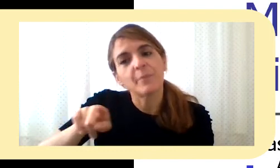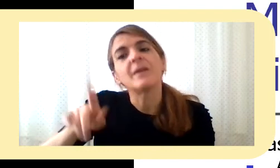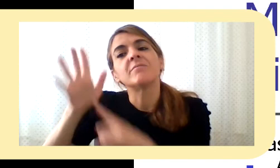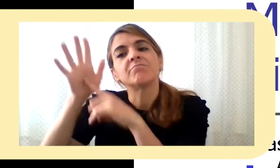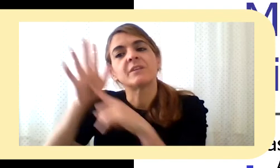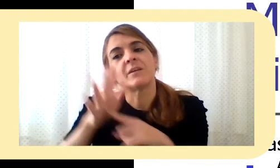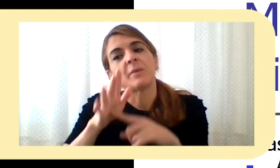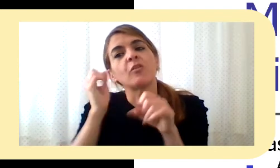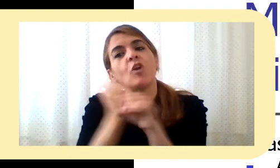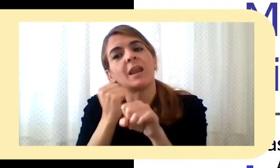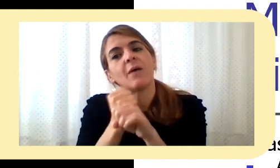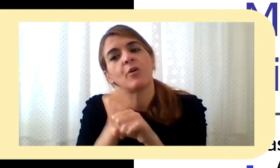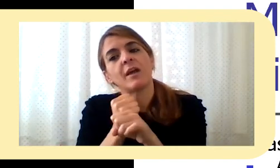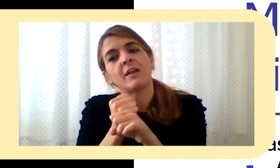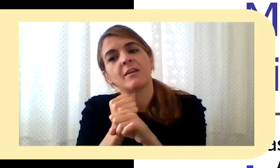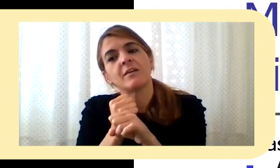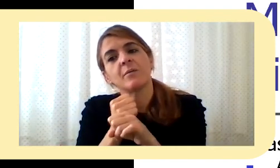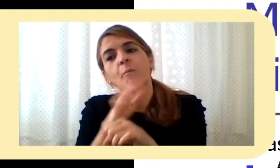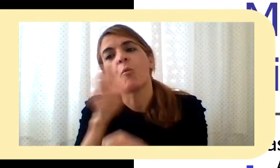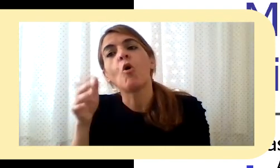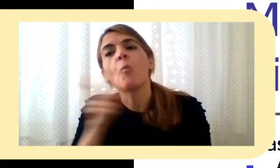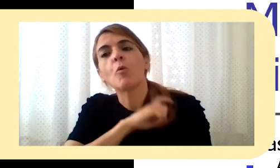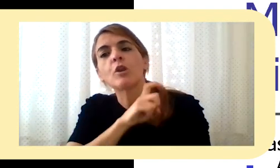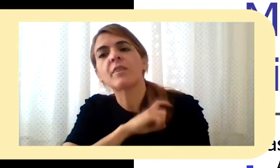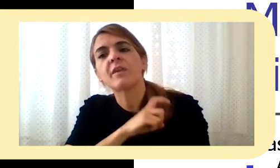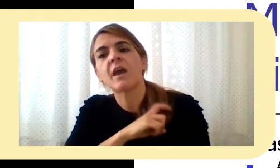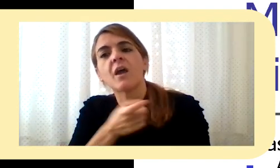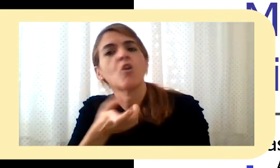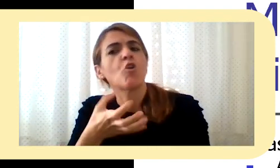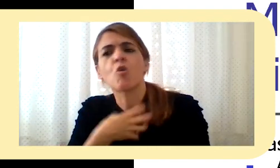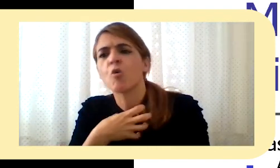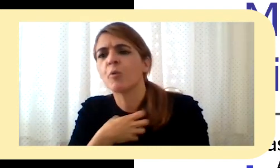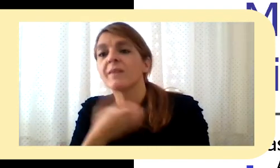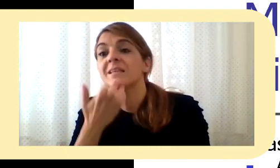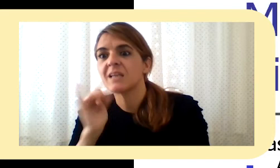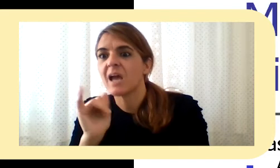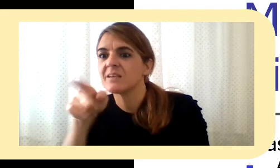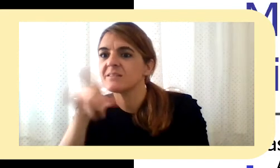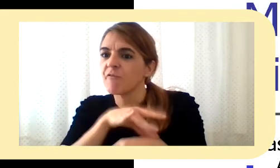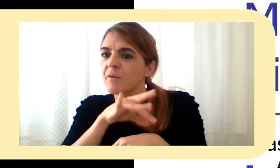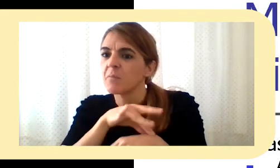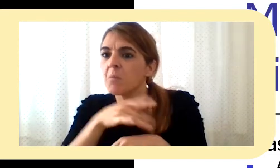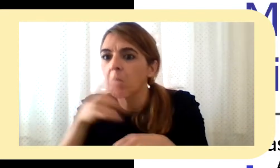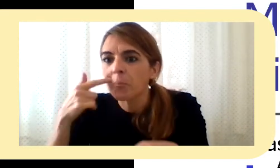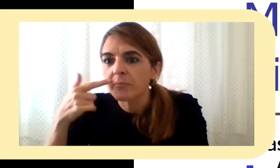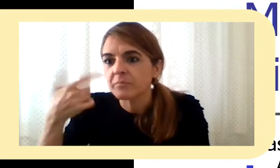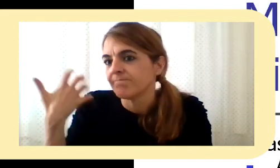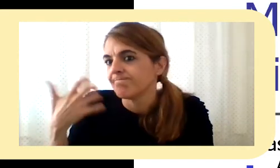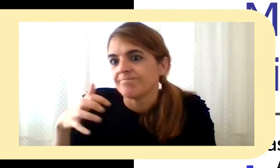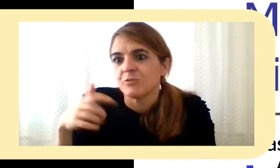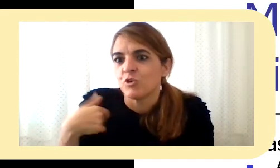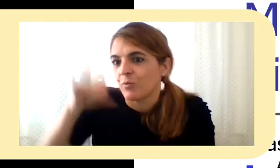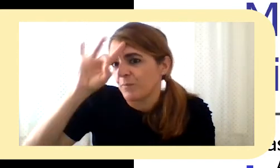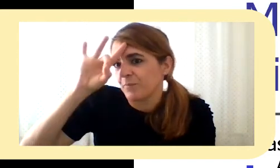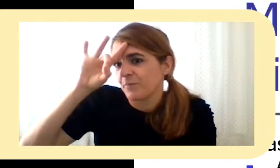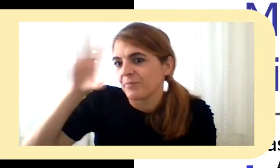tienen endometriosis. Eso me ha parecido extraordinario. No había visto nunca limitar los derechos de una